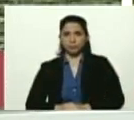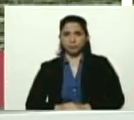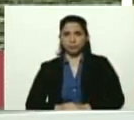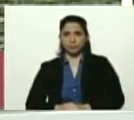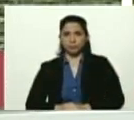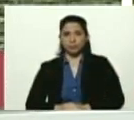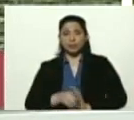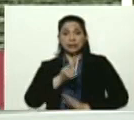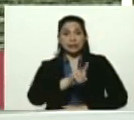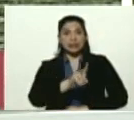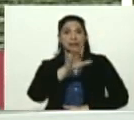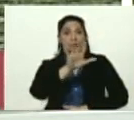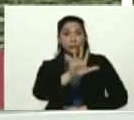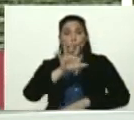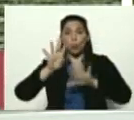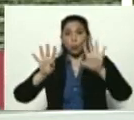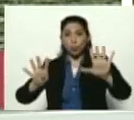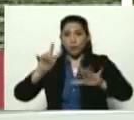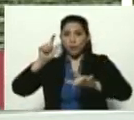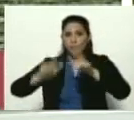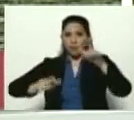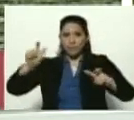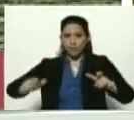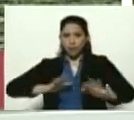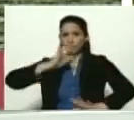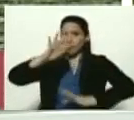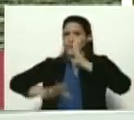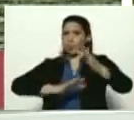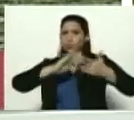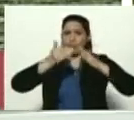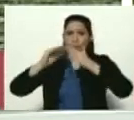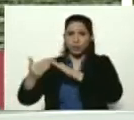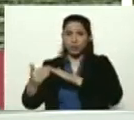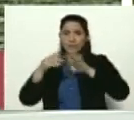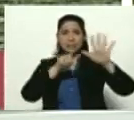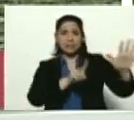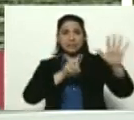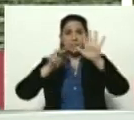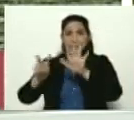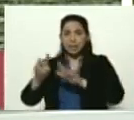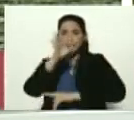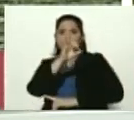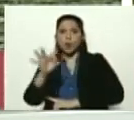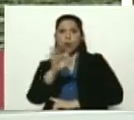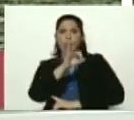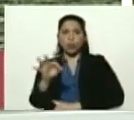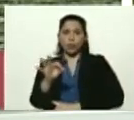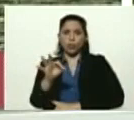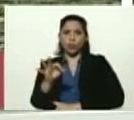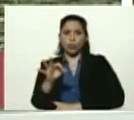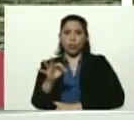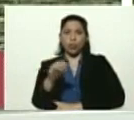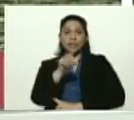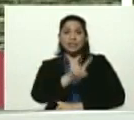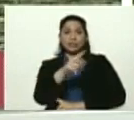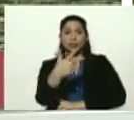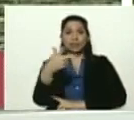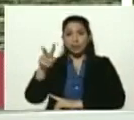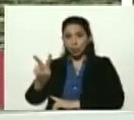De los 159 casos de transmisión comunitaria, el 67%,